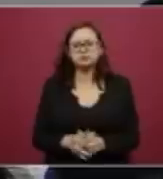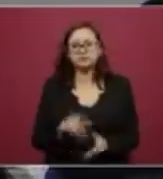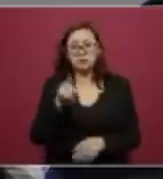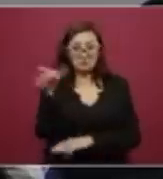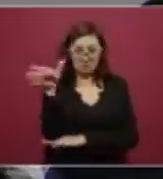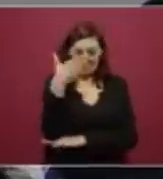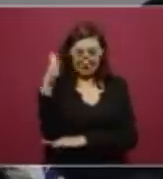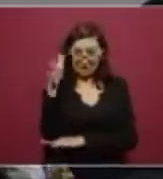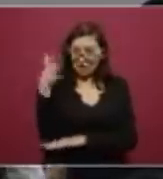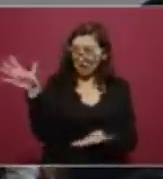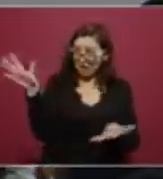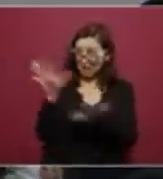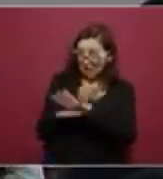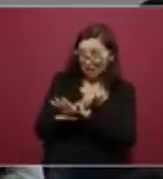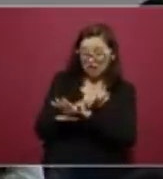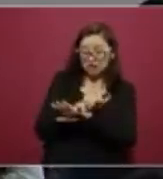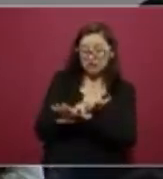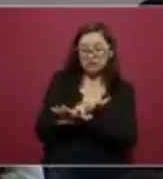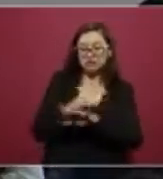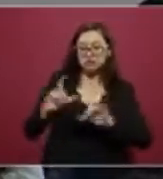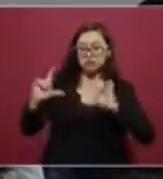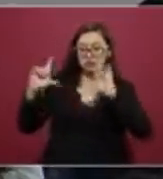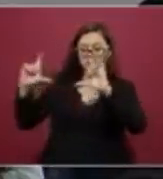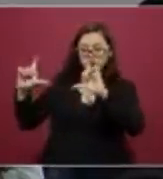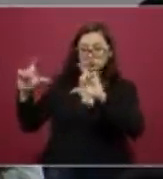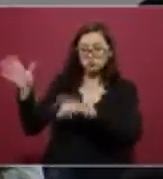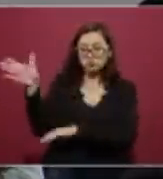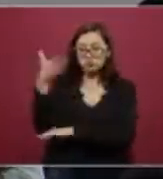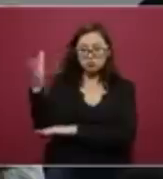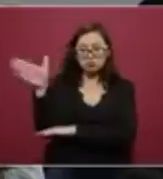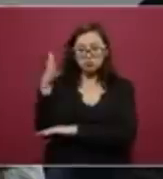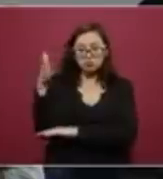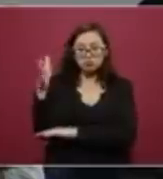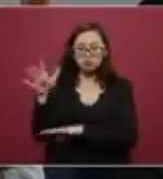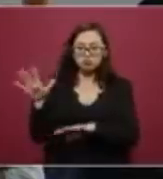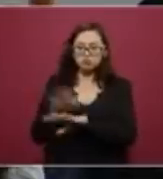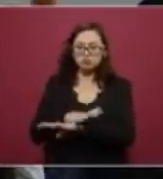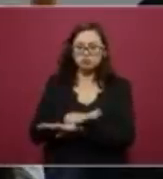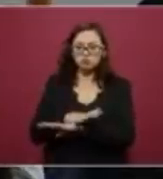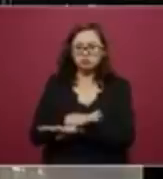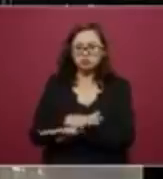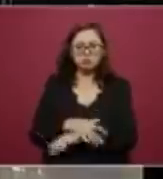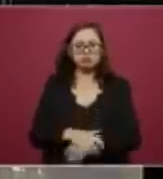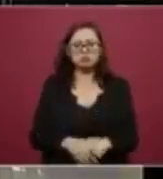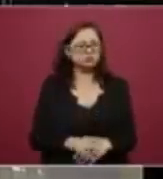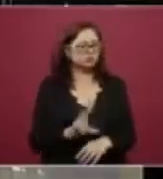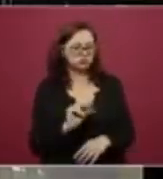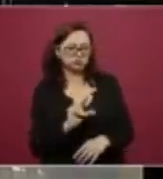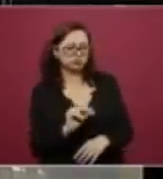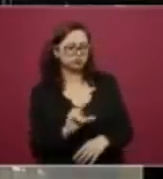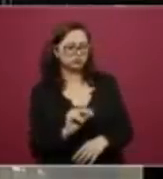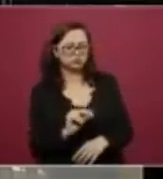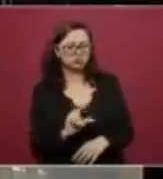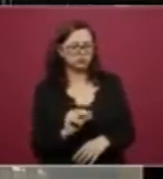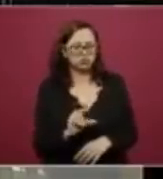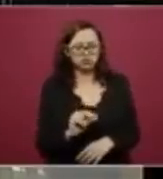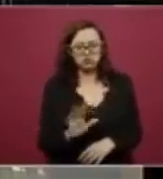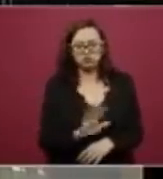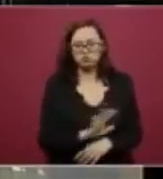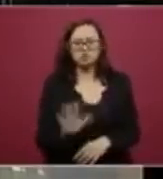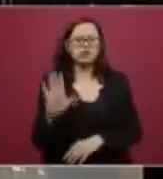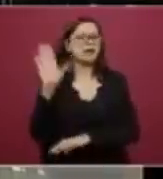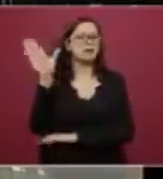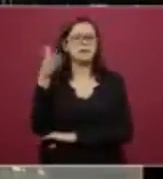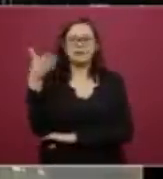bandera. ¿La qué? La bandera, como no. Conmemoración. No, no, miren, ni la